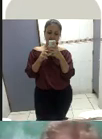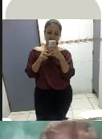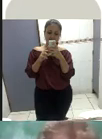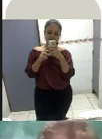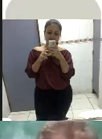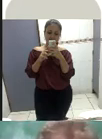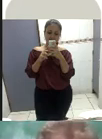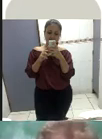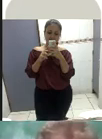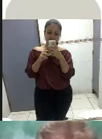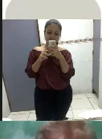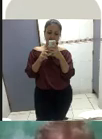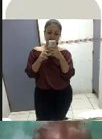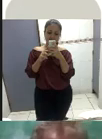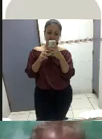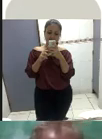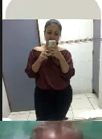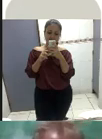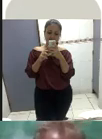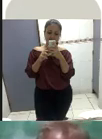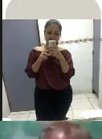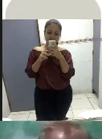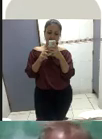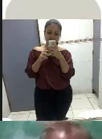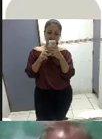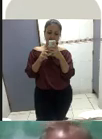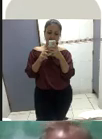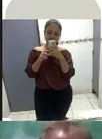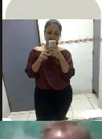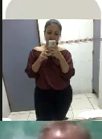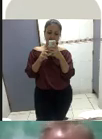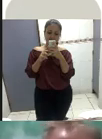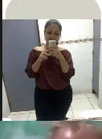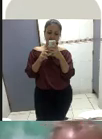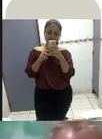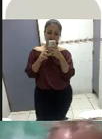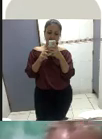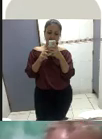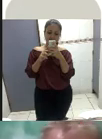foot, feet. ¿Alguna duda o consulta hasta ahorita?